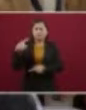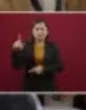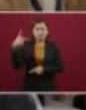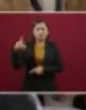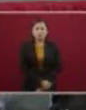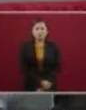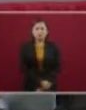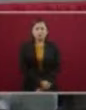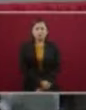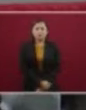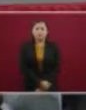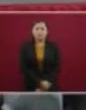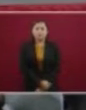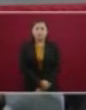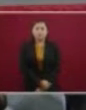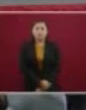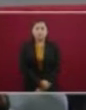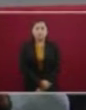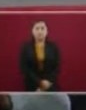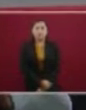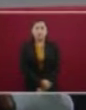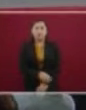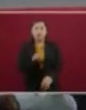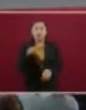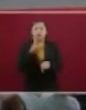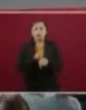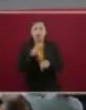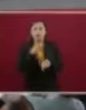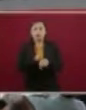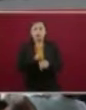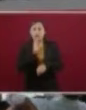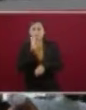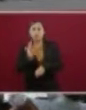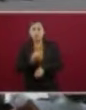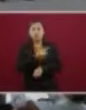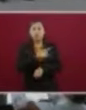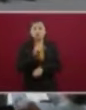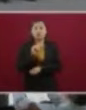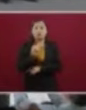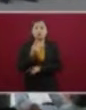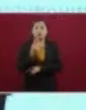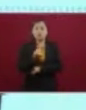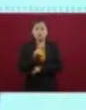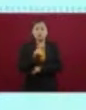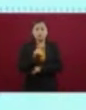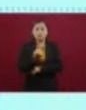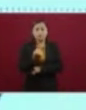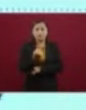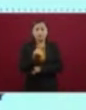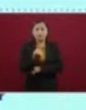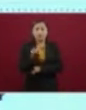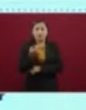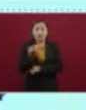mucha violencia. Lo que pasa es que no se le puede culpar o responsabilizar permanentemente de lo que heredó. Sí en los primeros meses,